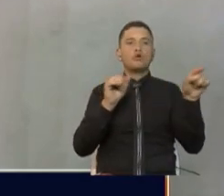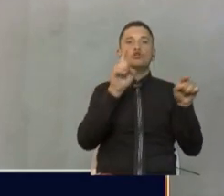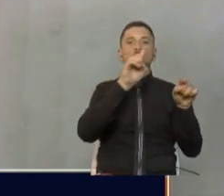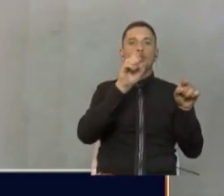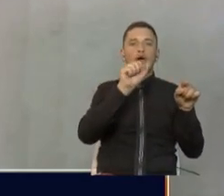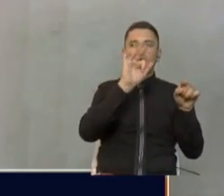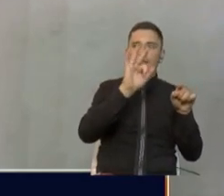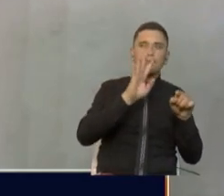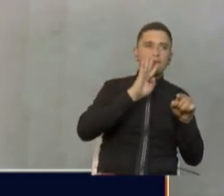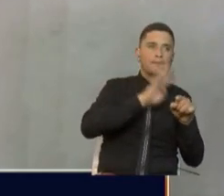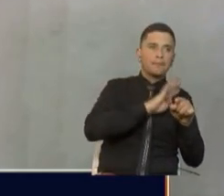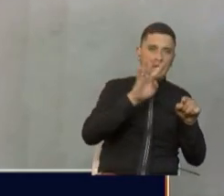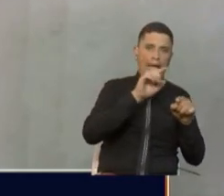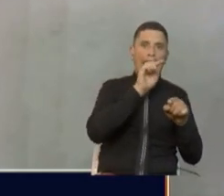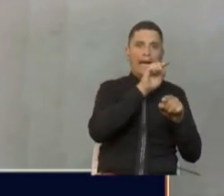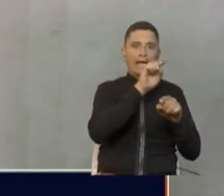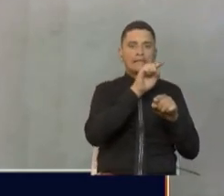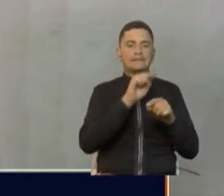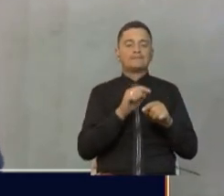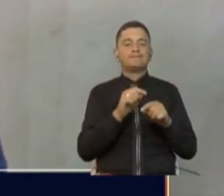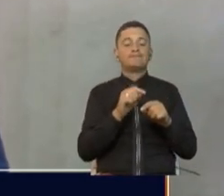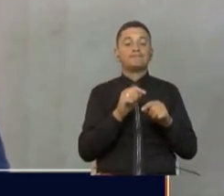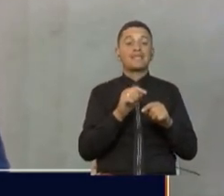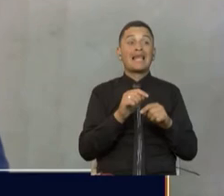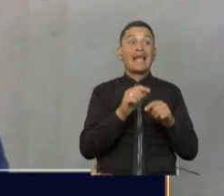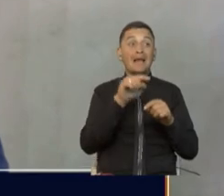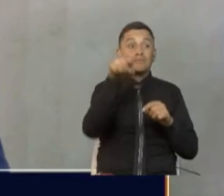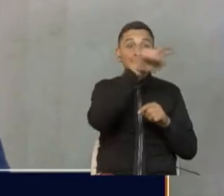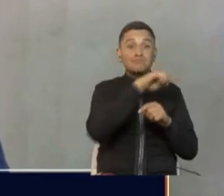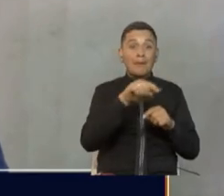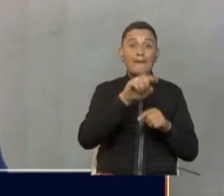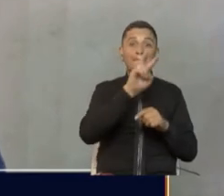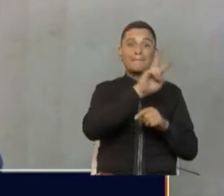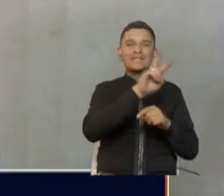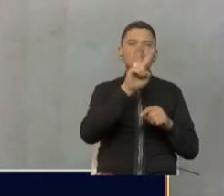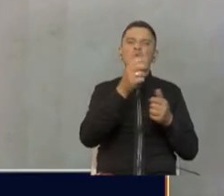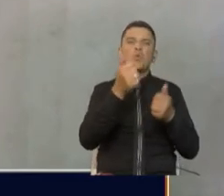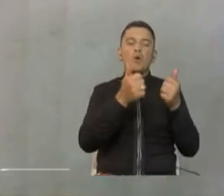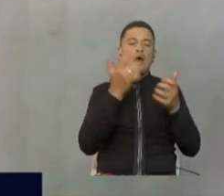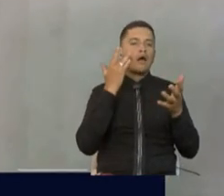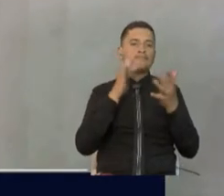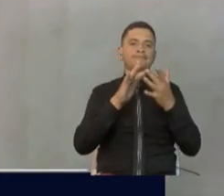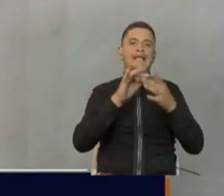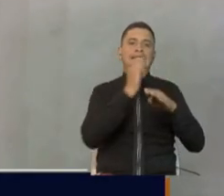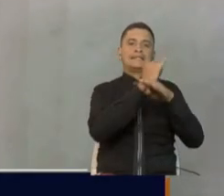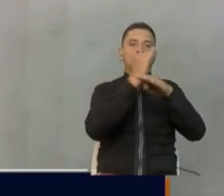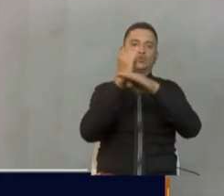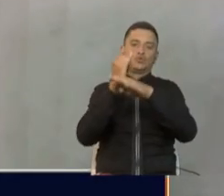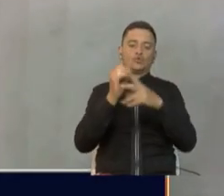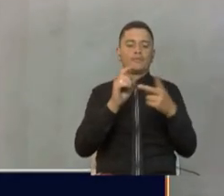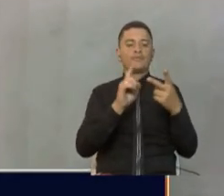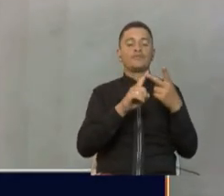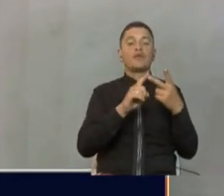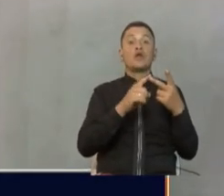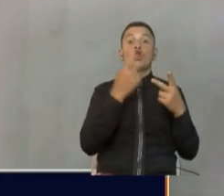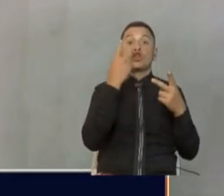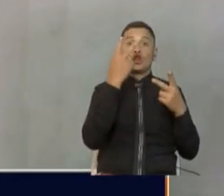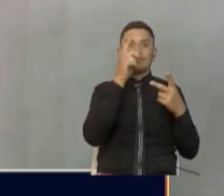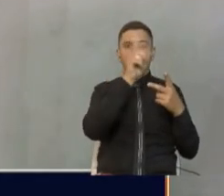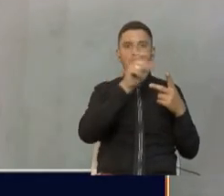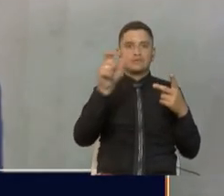SOAT. De ellas, 22 a instituciones, 2 a personas